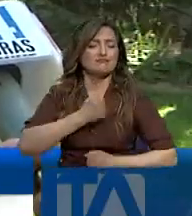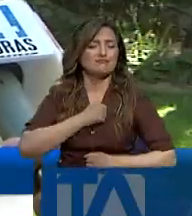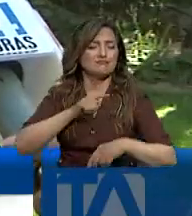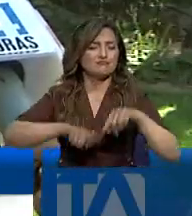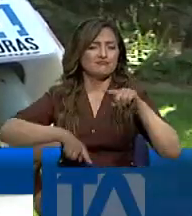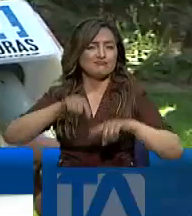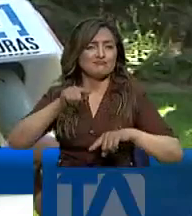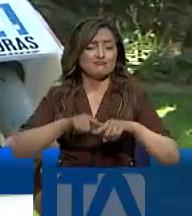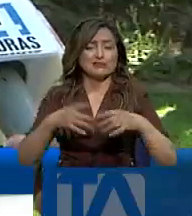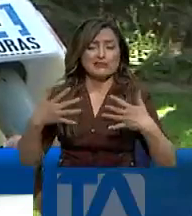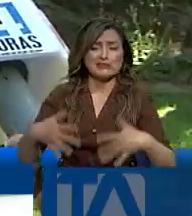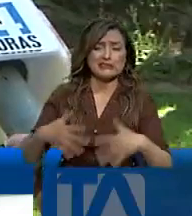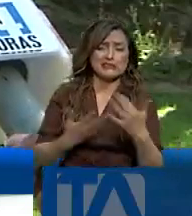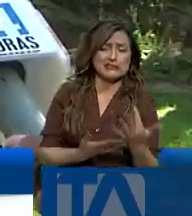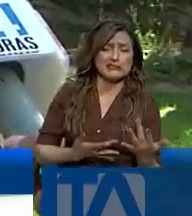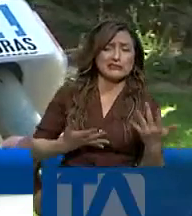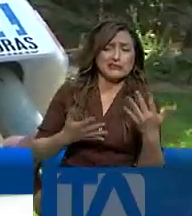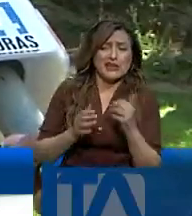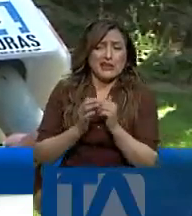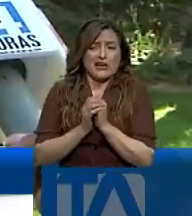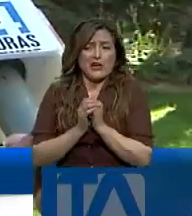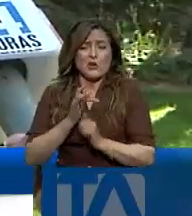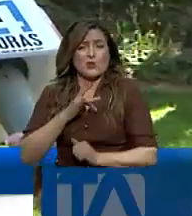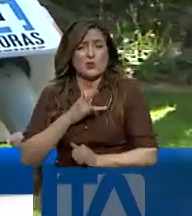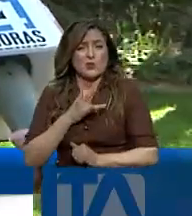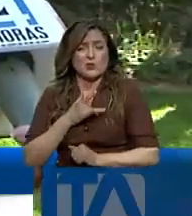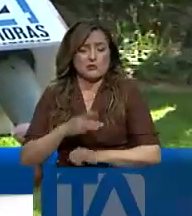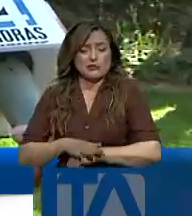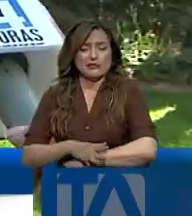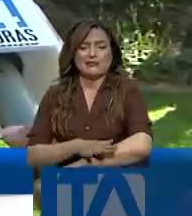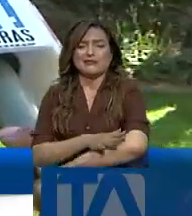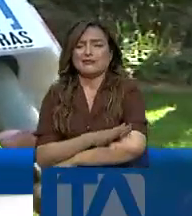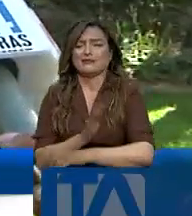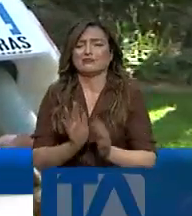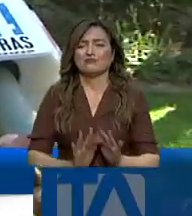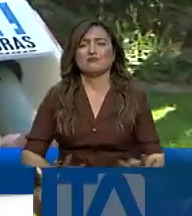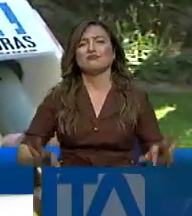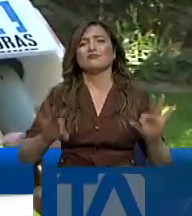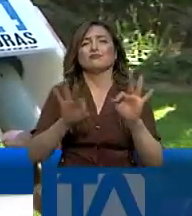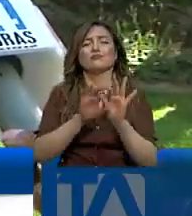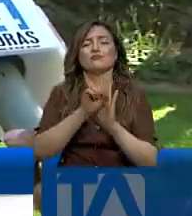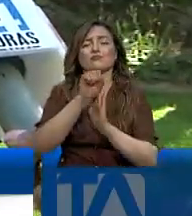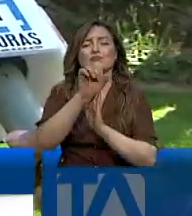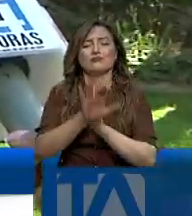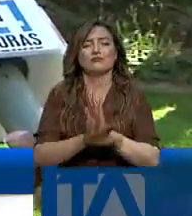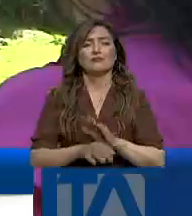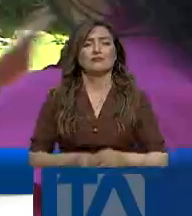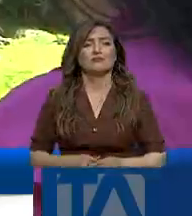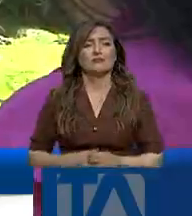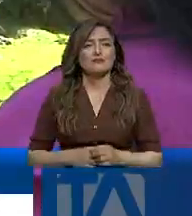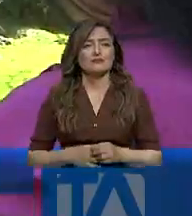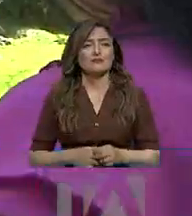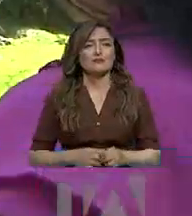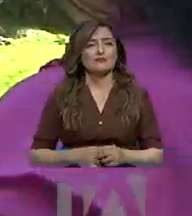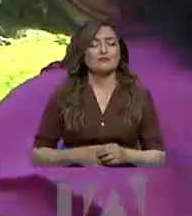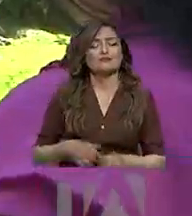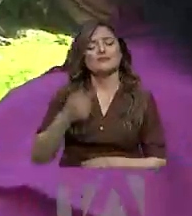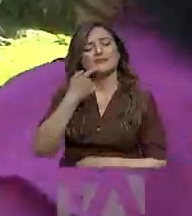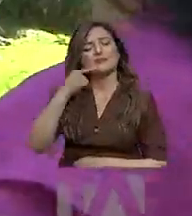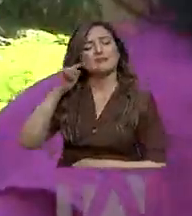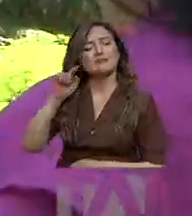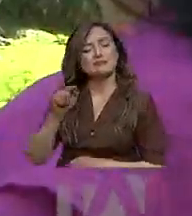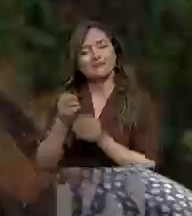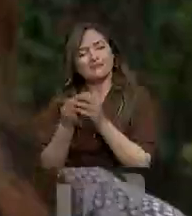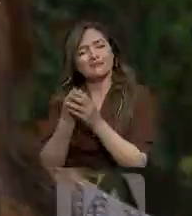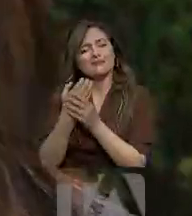amigo que está esperando un trasplante nos damos cuenta de la importancia de la donación de órganos marta dice que además se